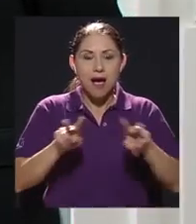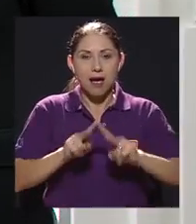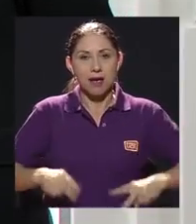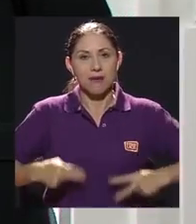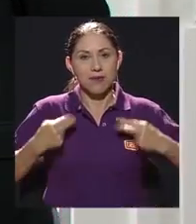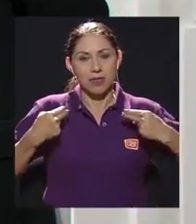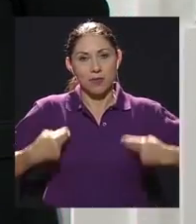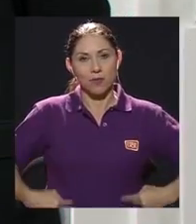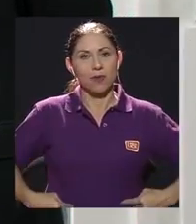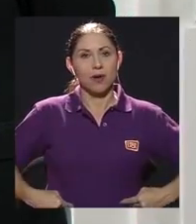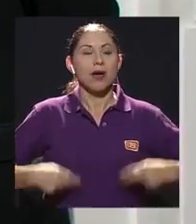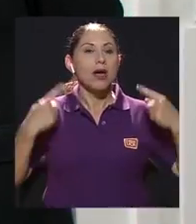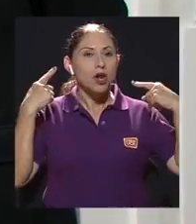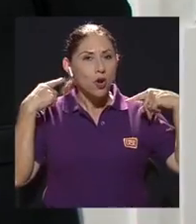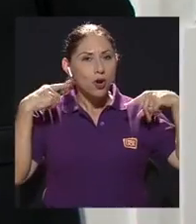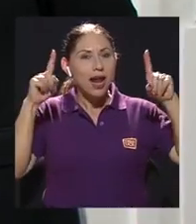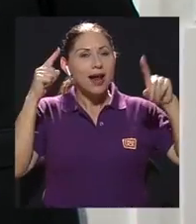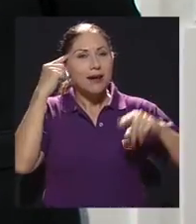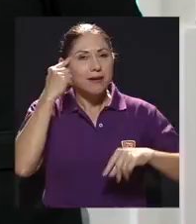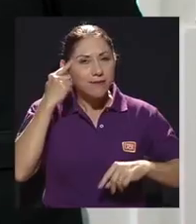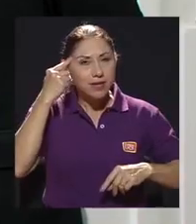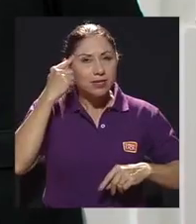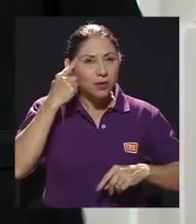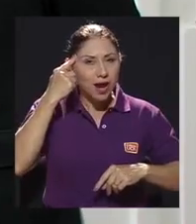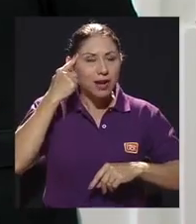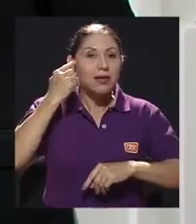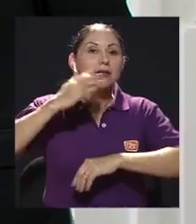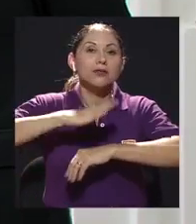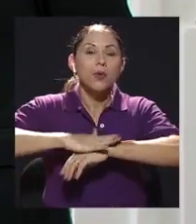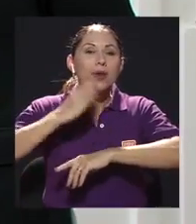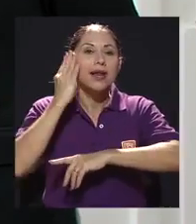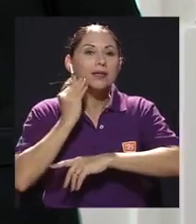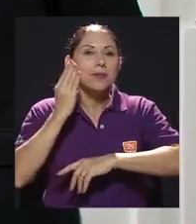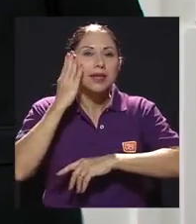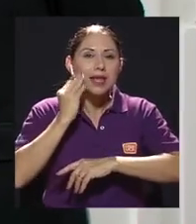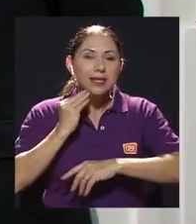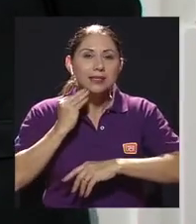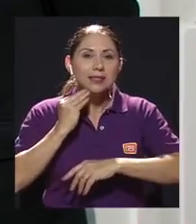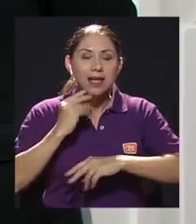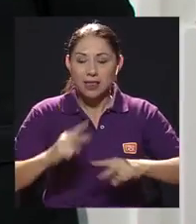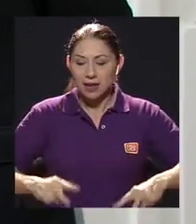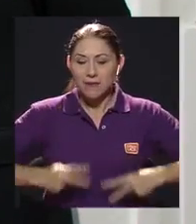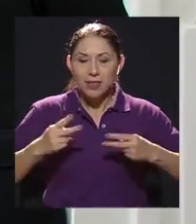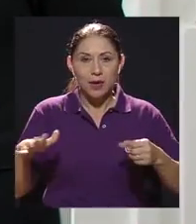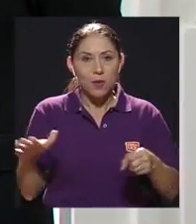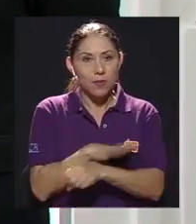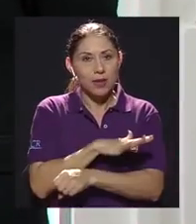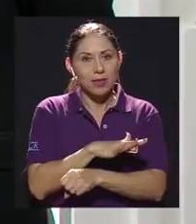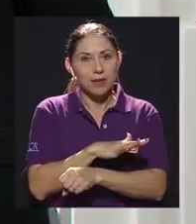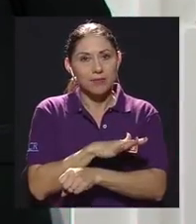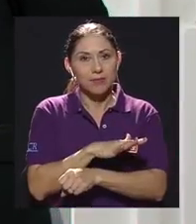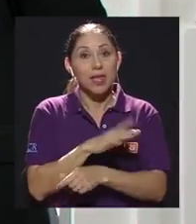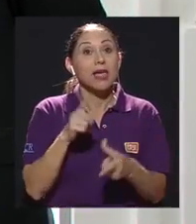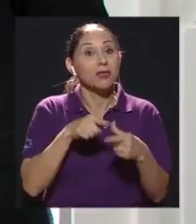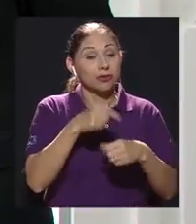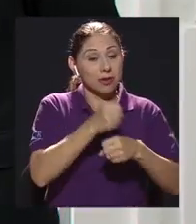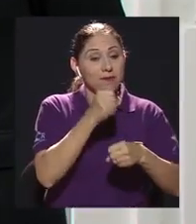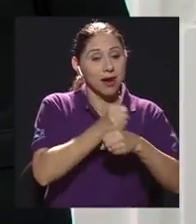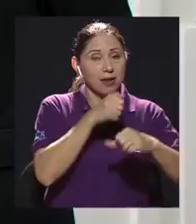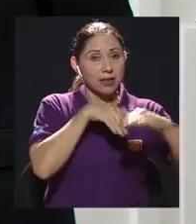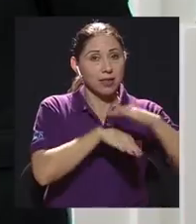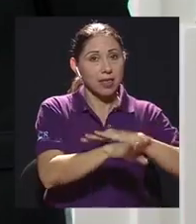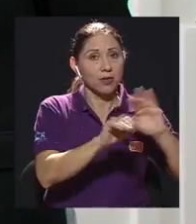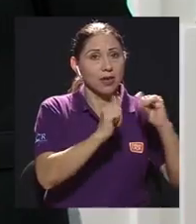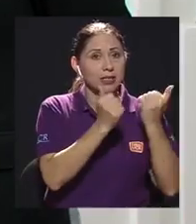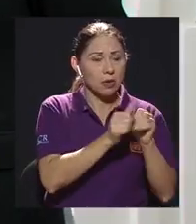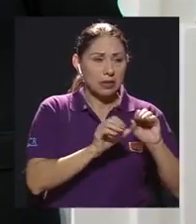lograr reflexionar sobre la experiencia de una vida completa y aportar entonces, tanto dentro de las aulas como fuera de ellas,